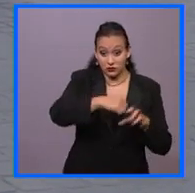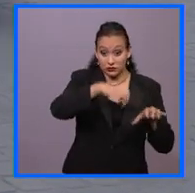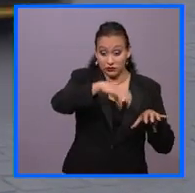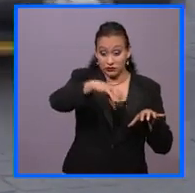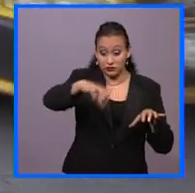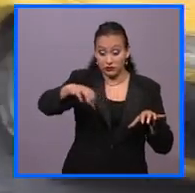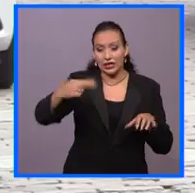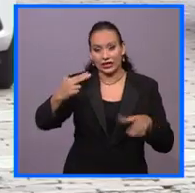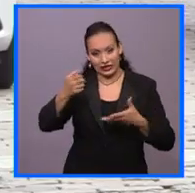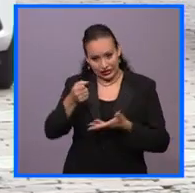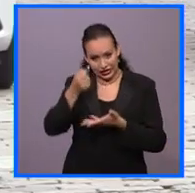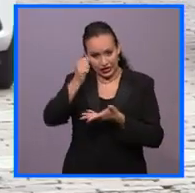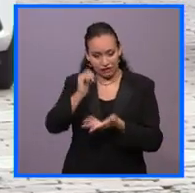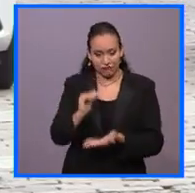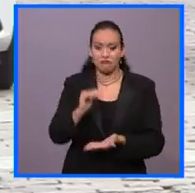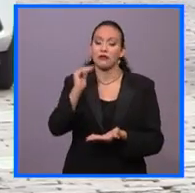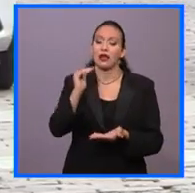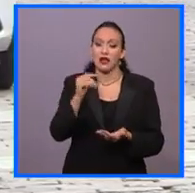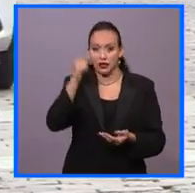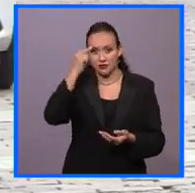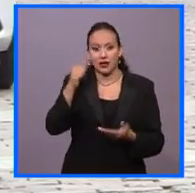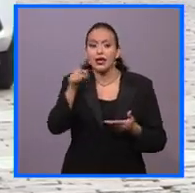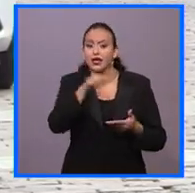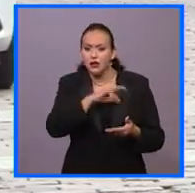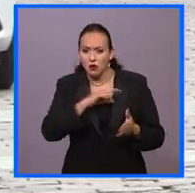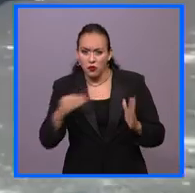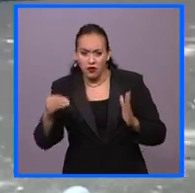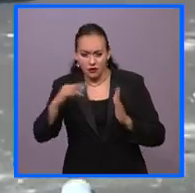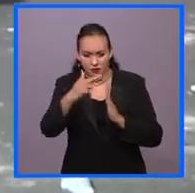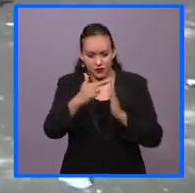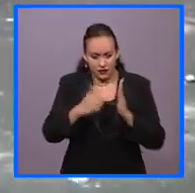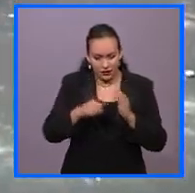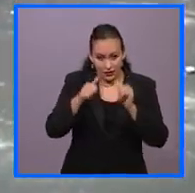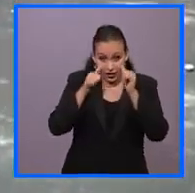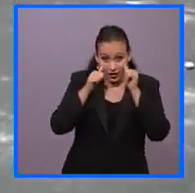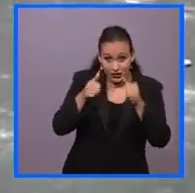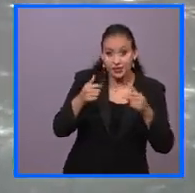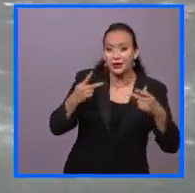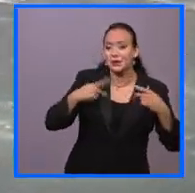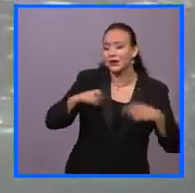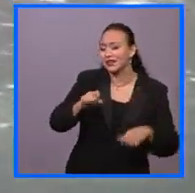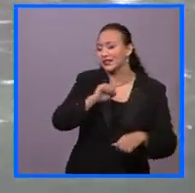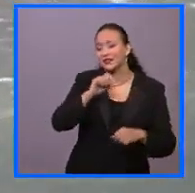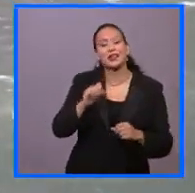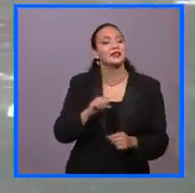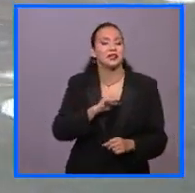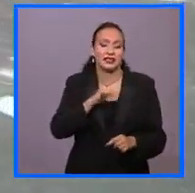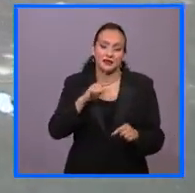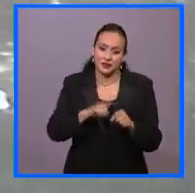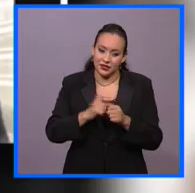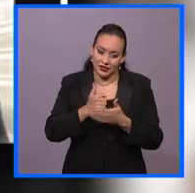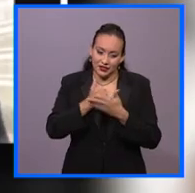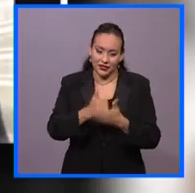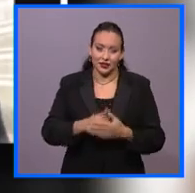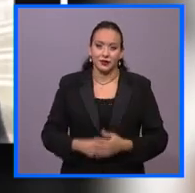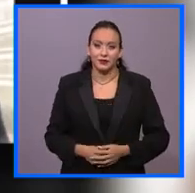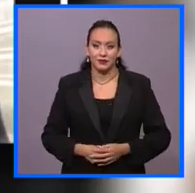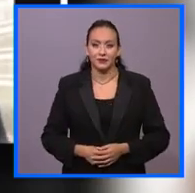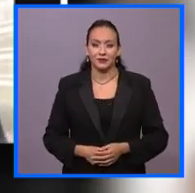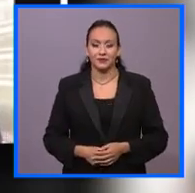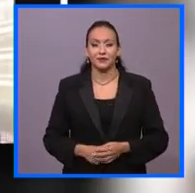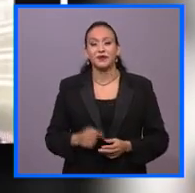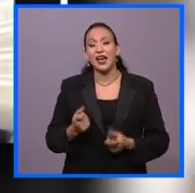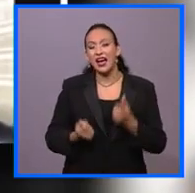autonomía presupuestal para llevar a cabo políticas que atiendan las necesidades específicas de sus habitantes. pero